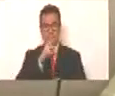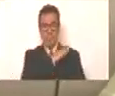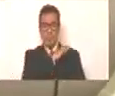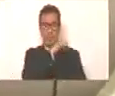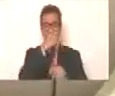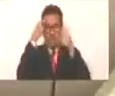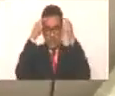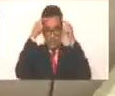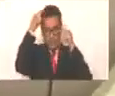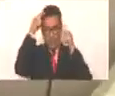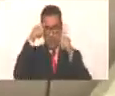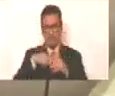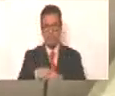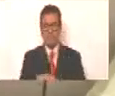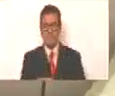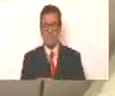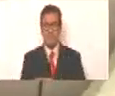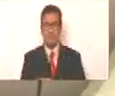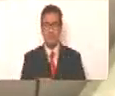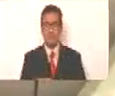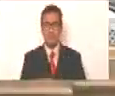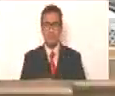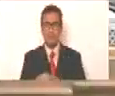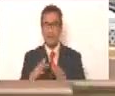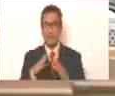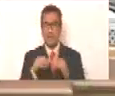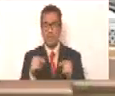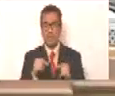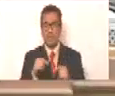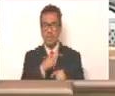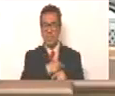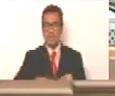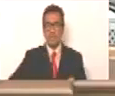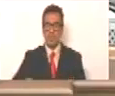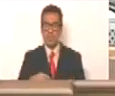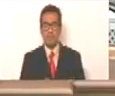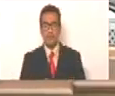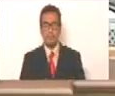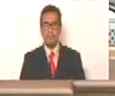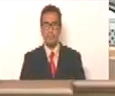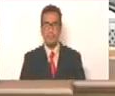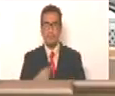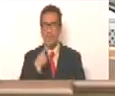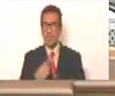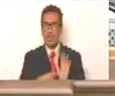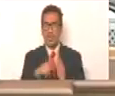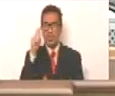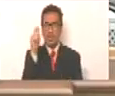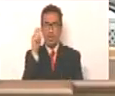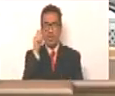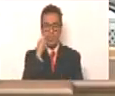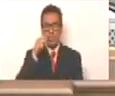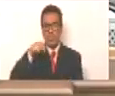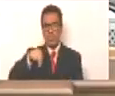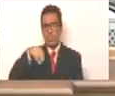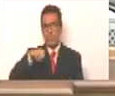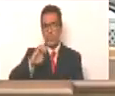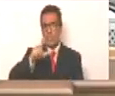Rafael Chávez Frías. Es todo, señor presidente. Voy a dejar en el derecho de palabra a la diputada Noelí Pocaterra.